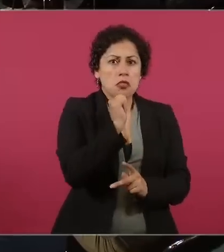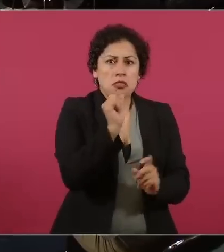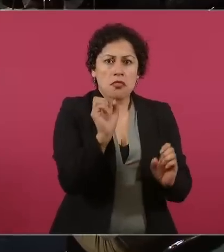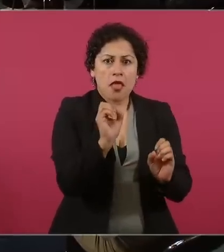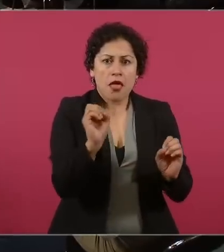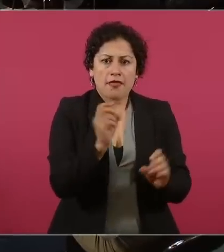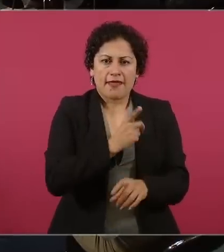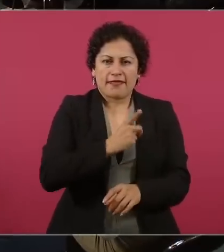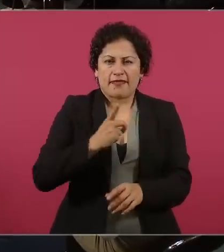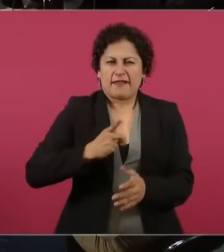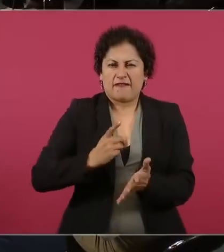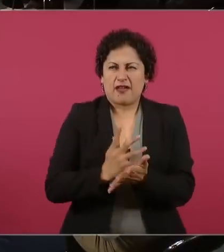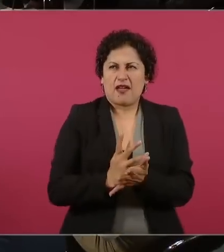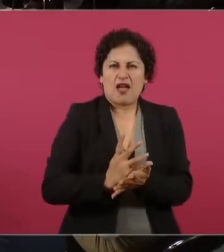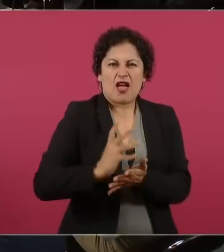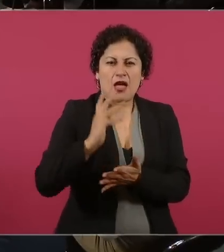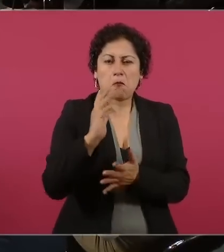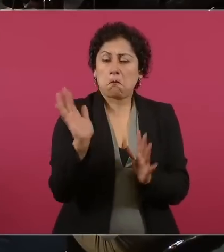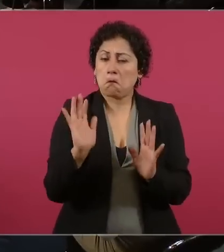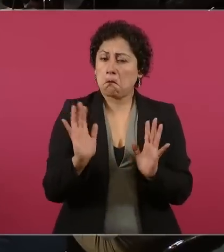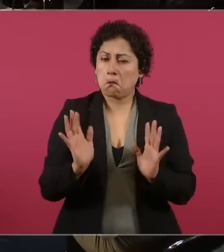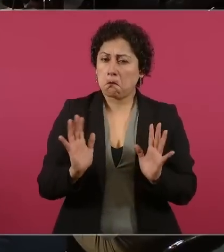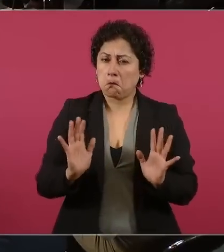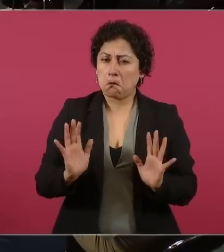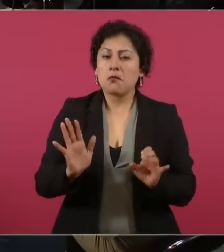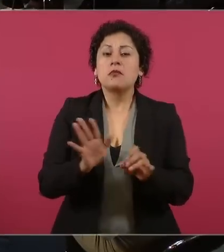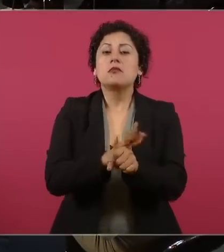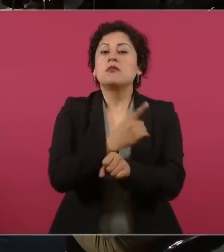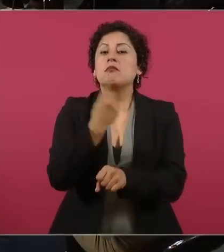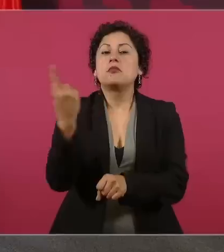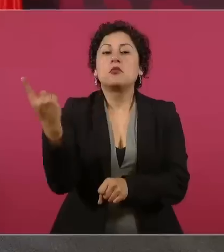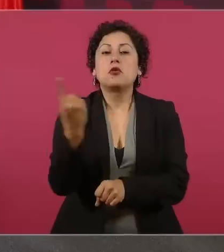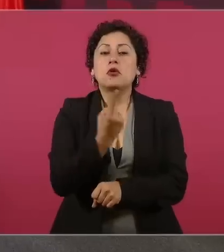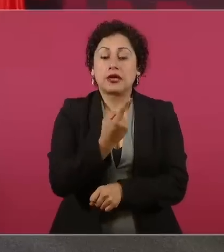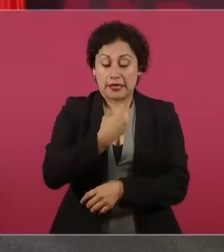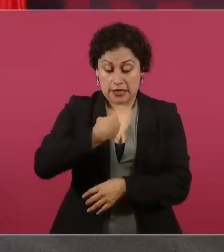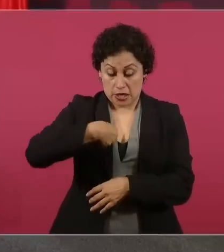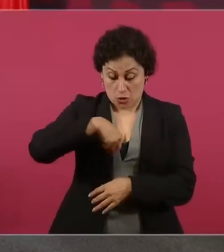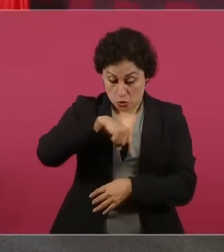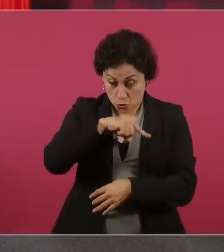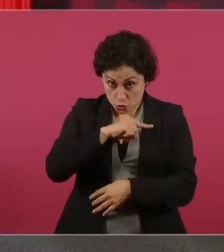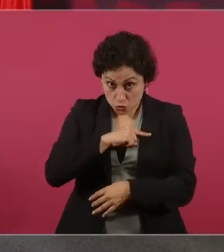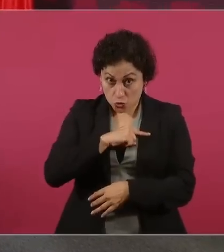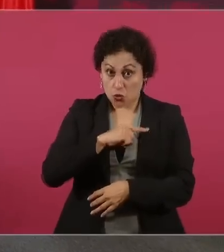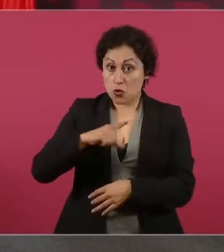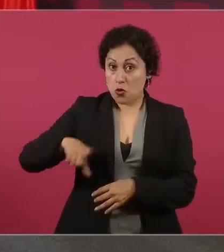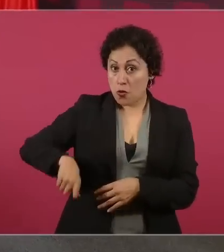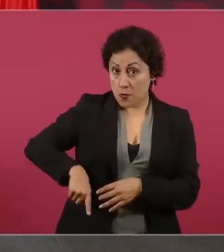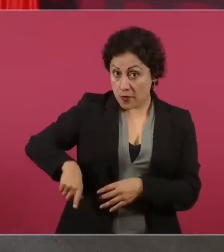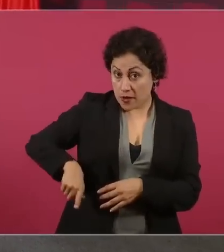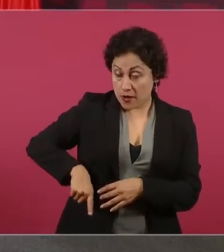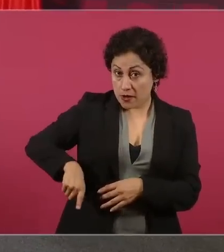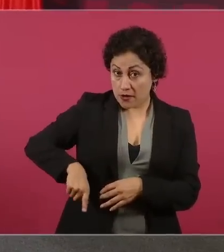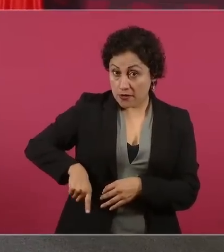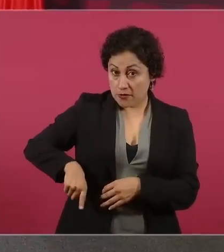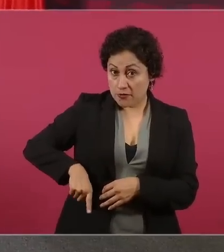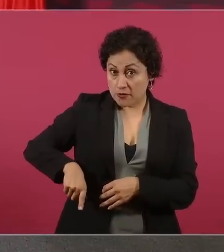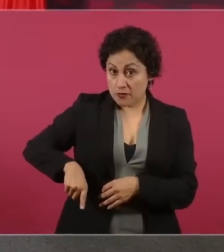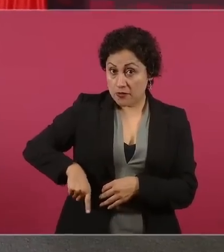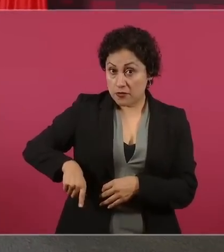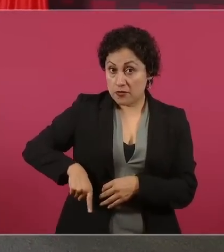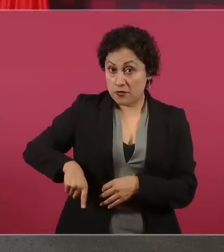excesiva, porque lo que vamos a dejar nosotros de deuda va a ser